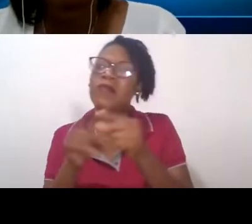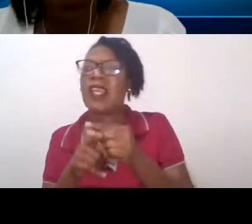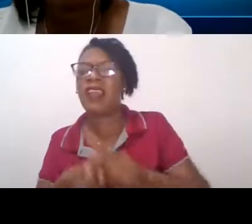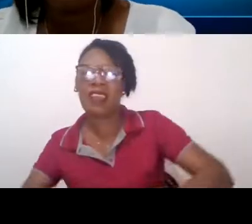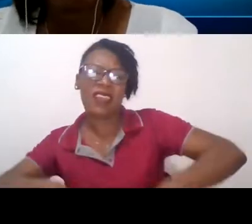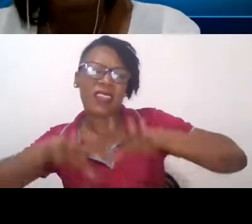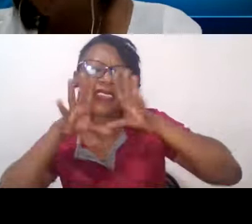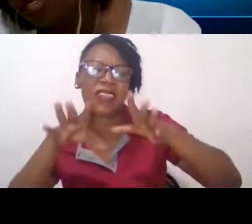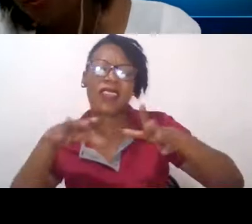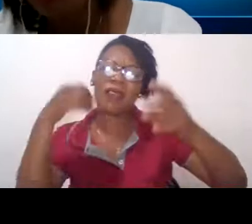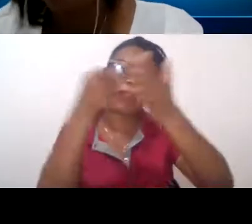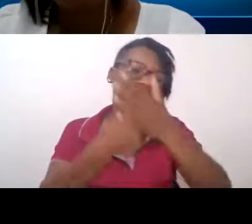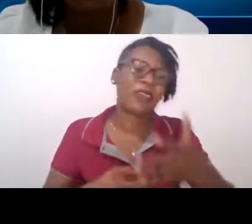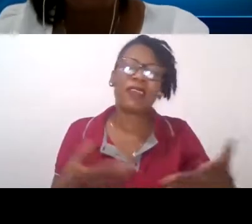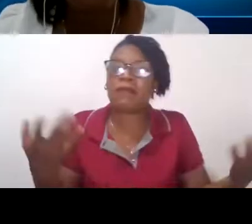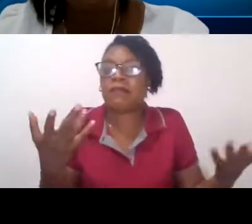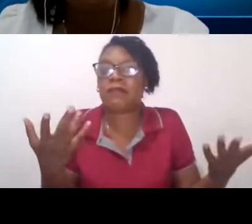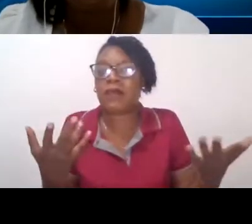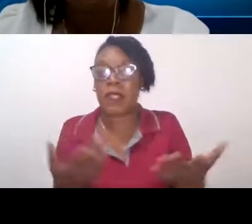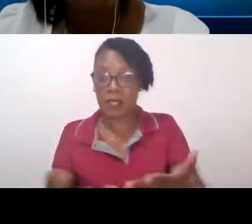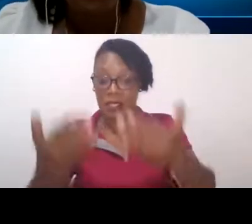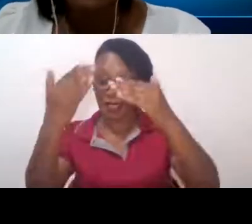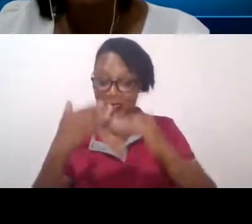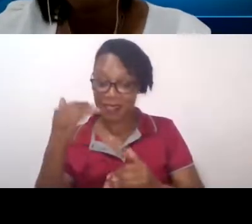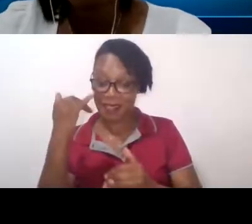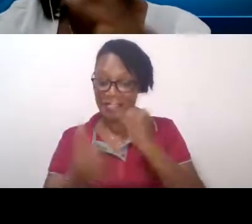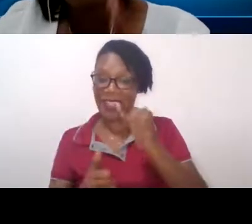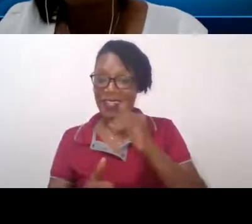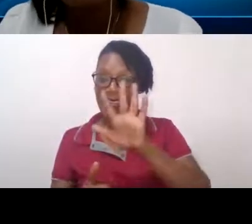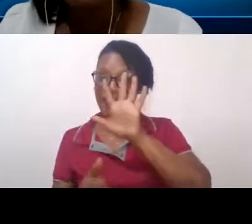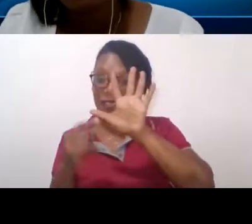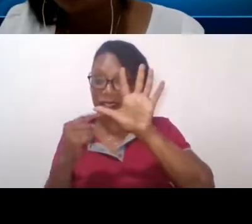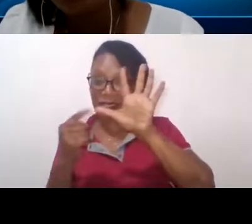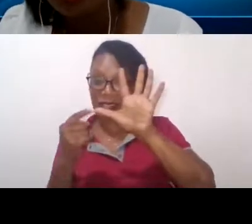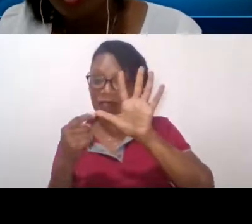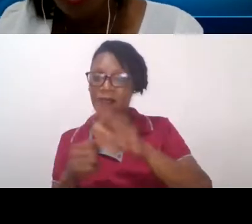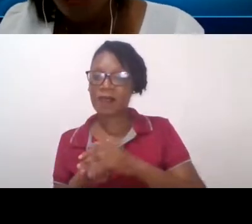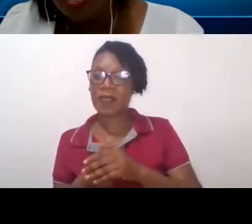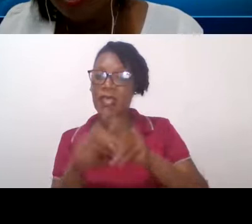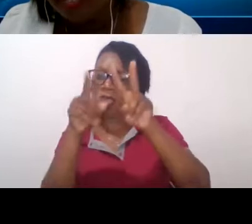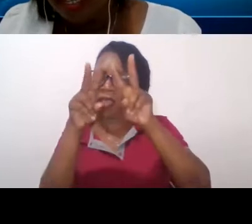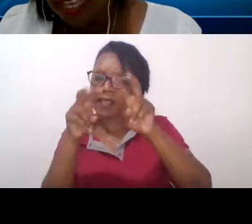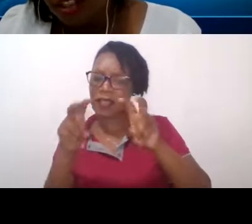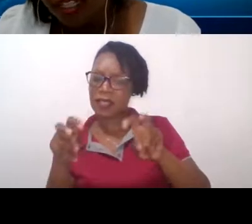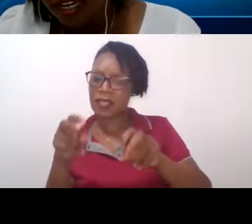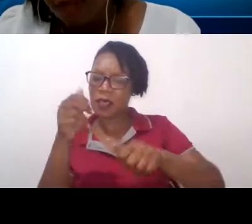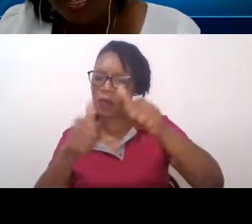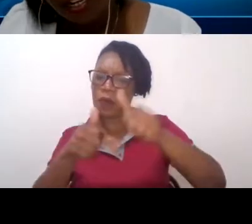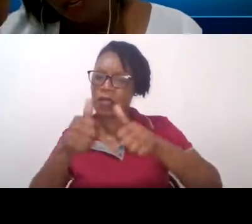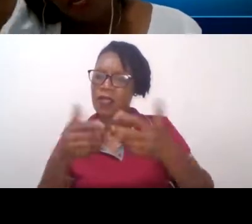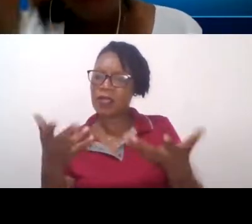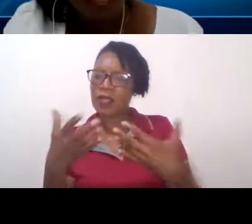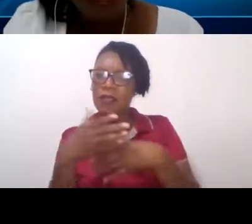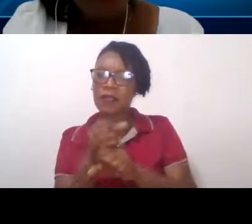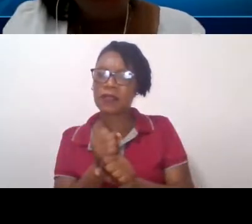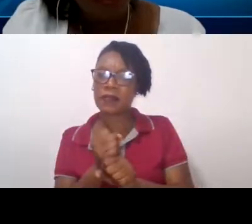¿cuál fue el resultado final? Pasemos al último vagón. Y ahí es donde vamos a hacer un análisis. Entonces, ¿qué es lo que tenemos que